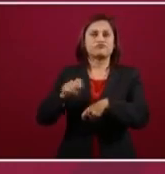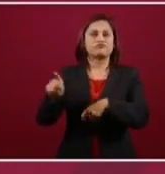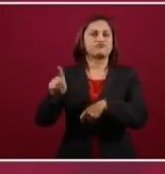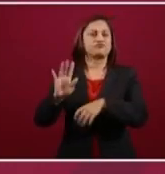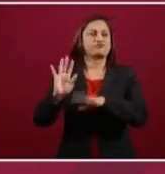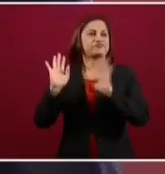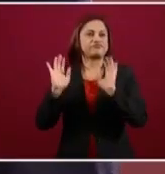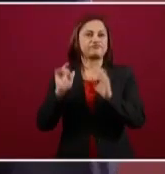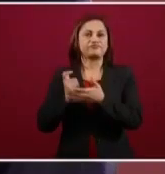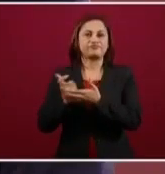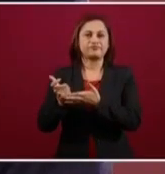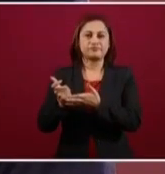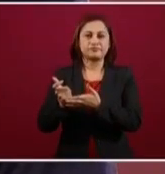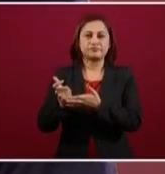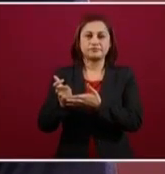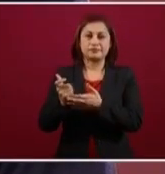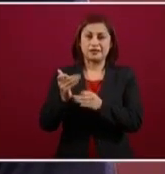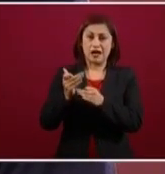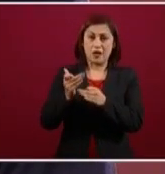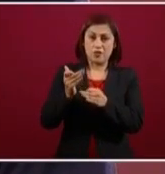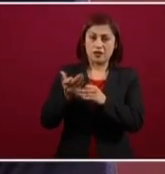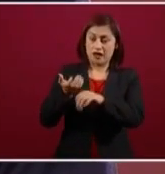Ya no hay delegaciones.